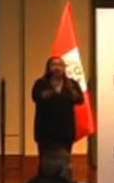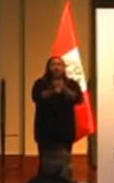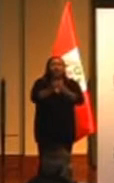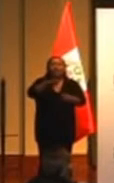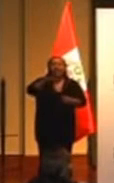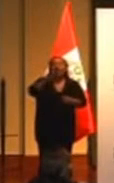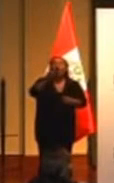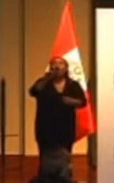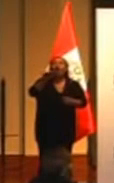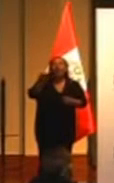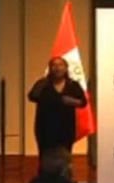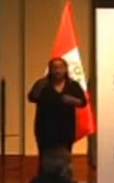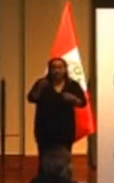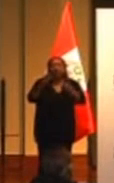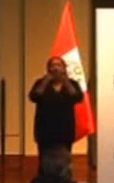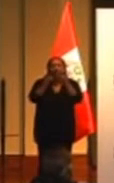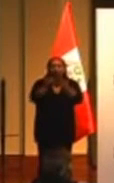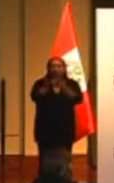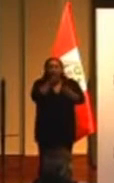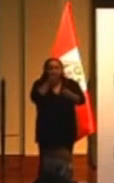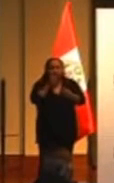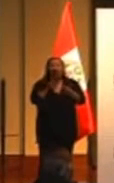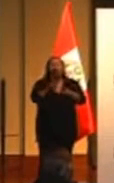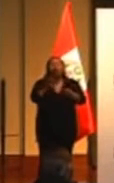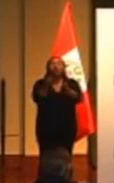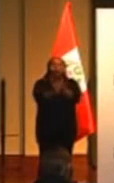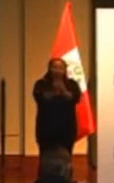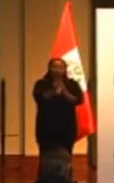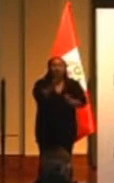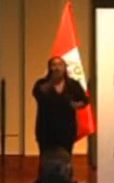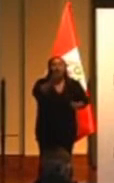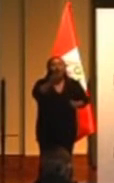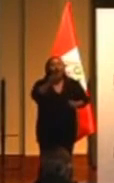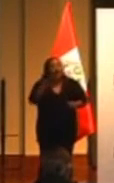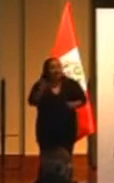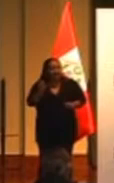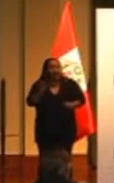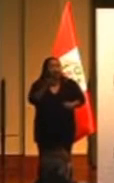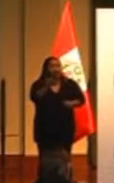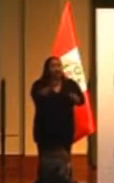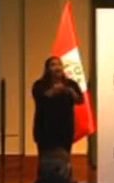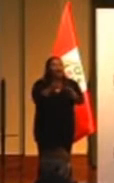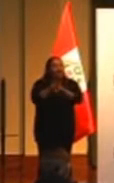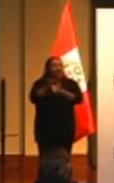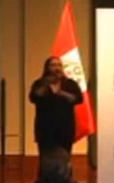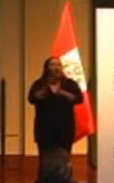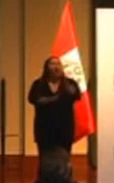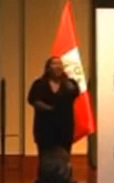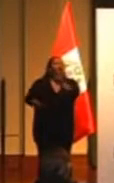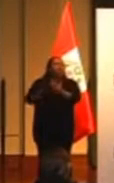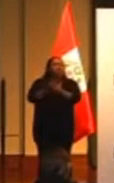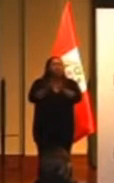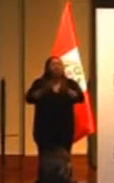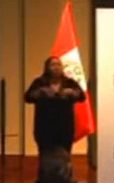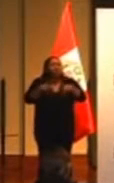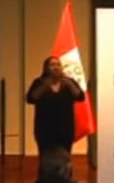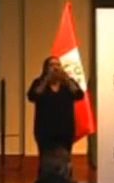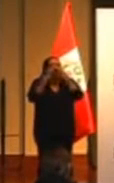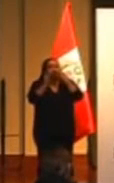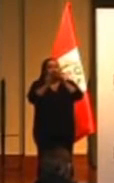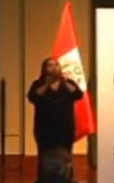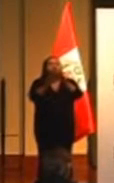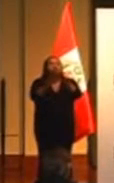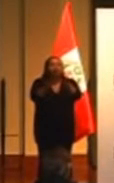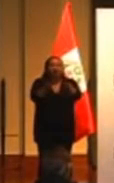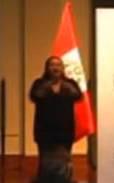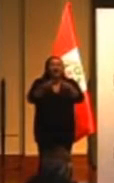POS, con la información de Waze que mencionaba hace un momento, y hay una posibilidad visual de poder